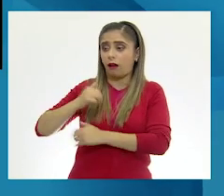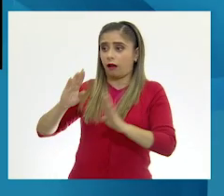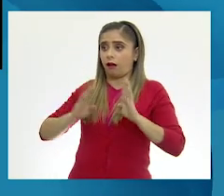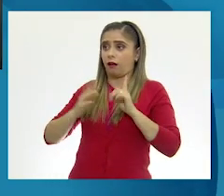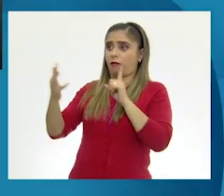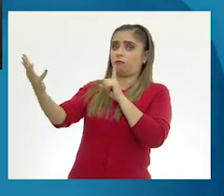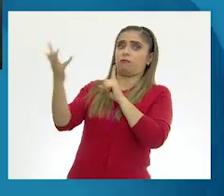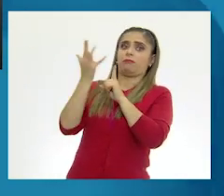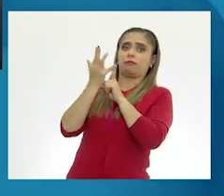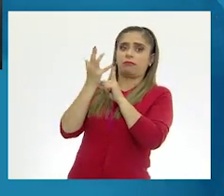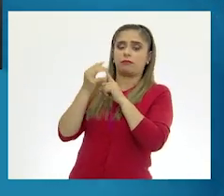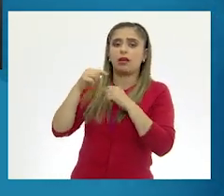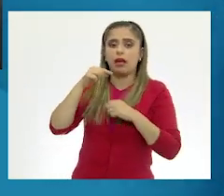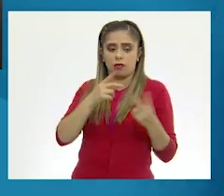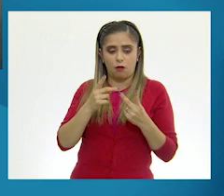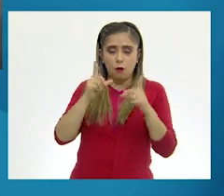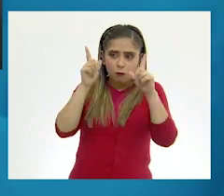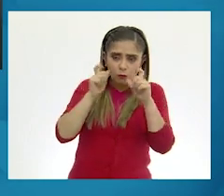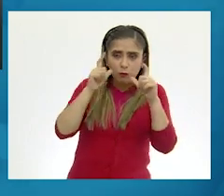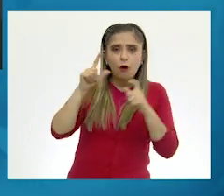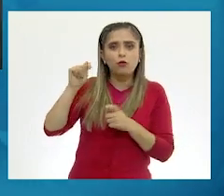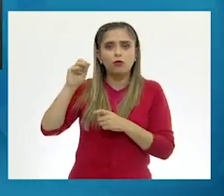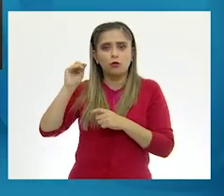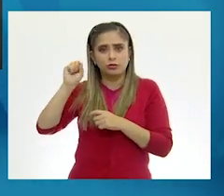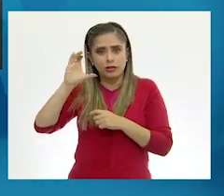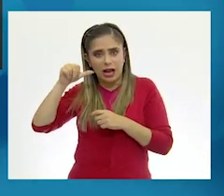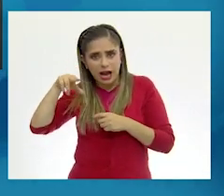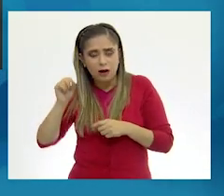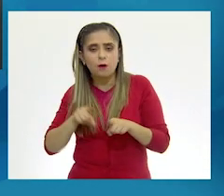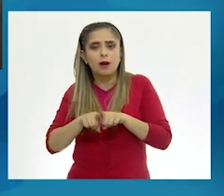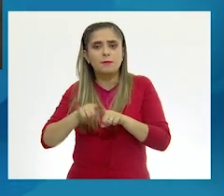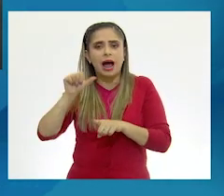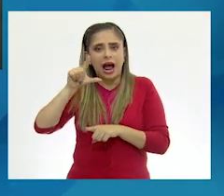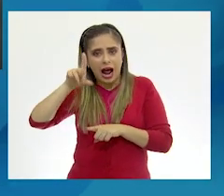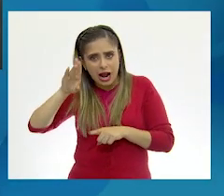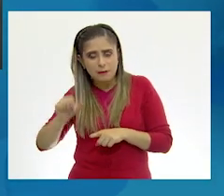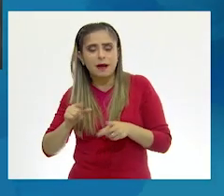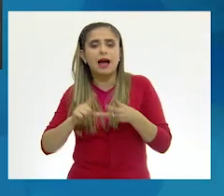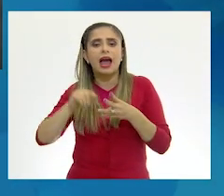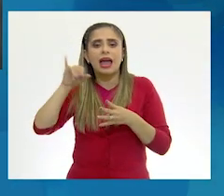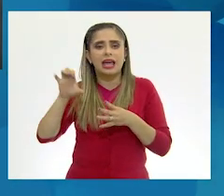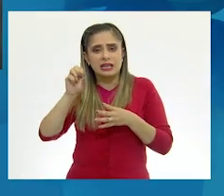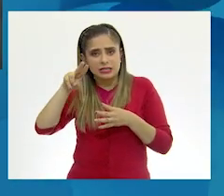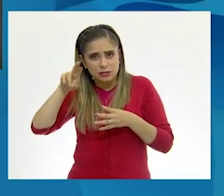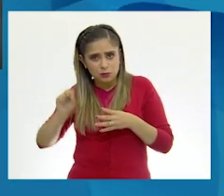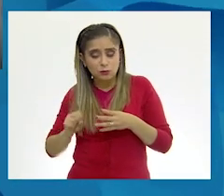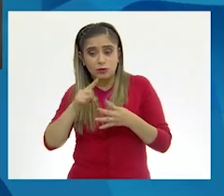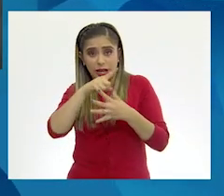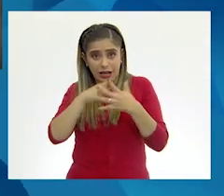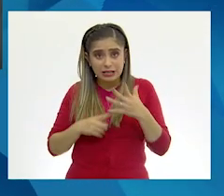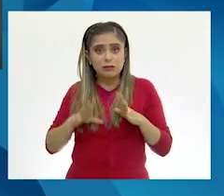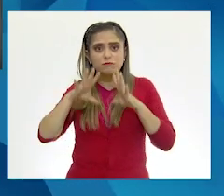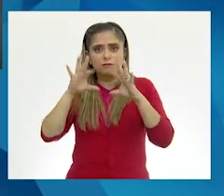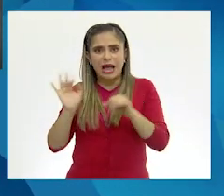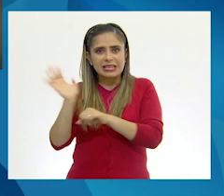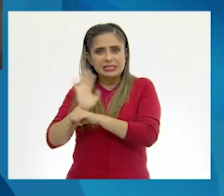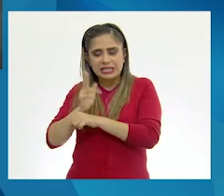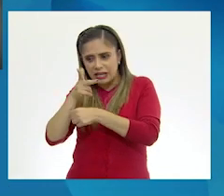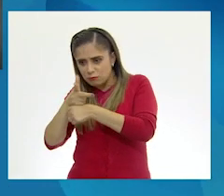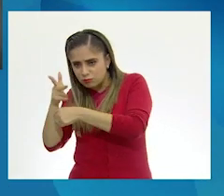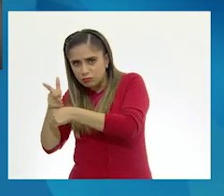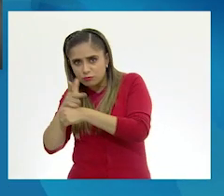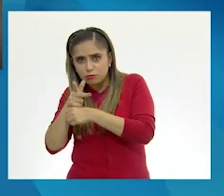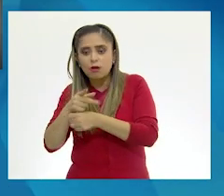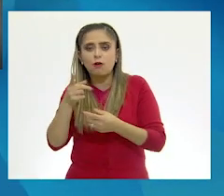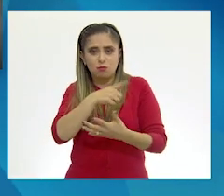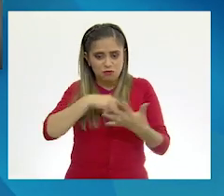periodistas y fotógrafos Salvador Toscano, los hermanos Salva y Jesús Hermenegildo Avitia, pioneros del cine documental, se